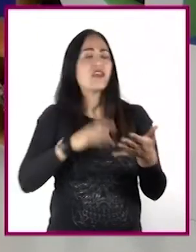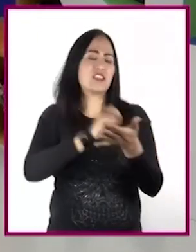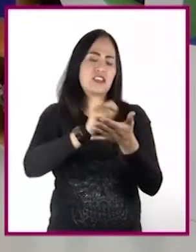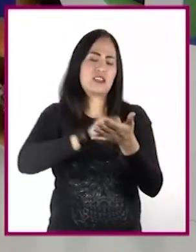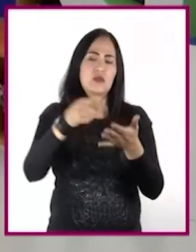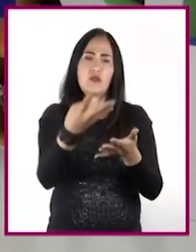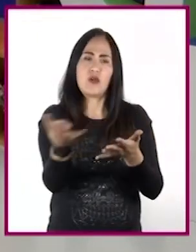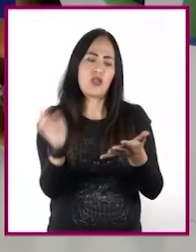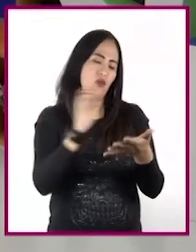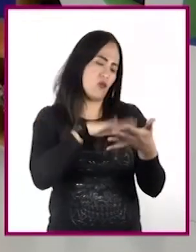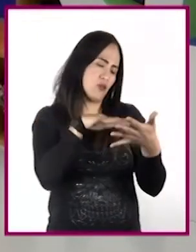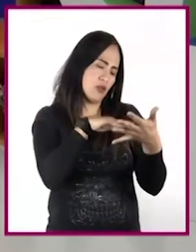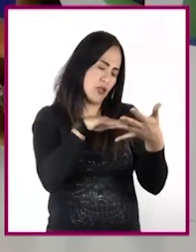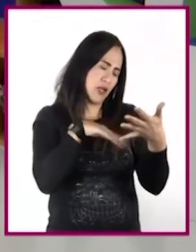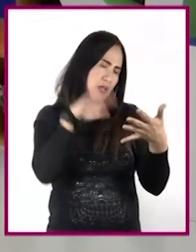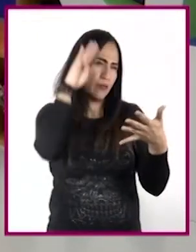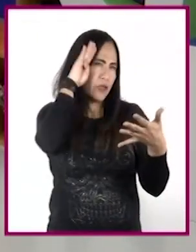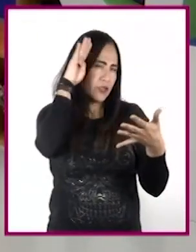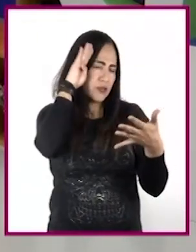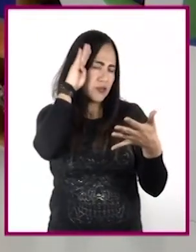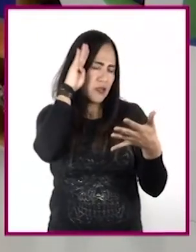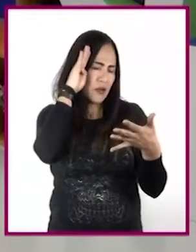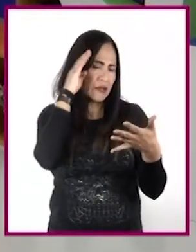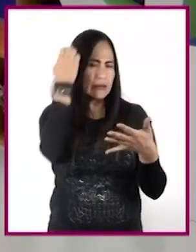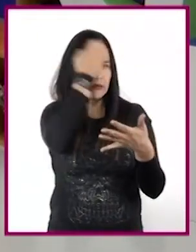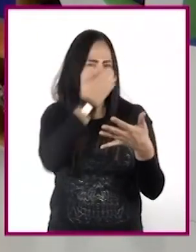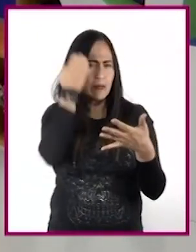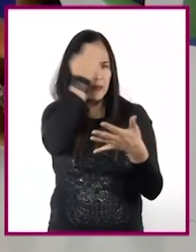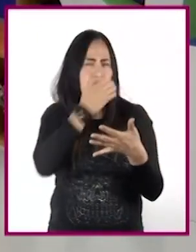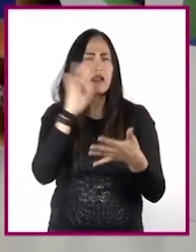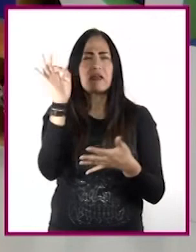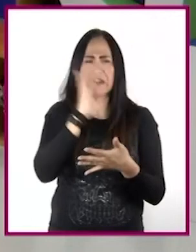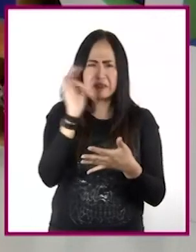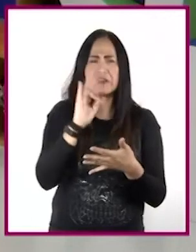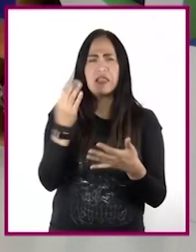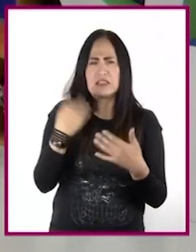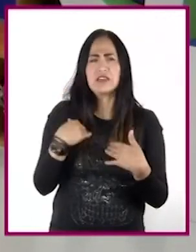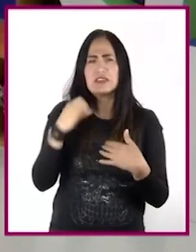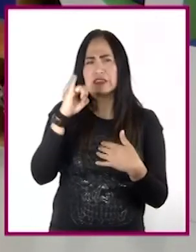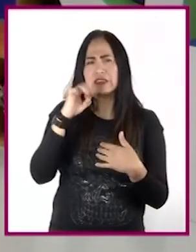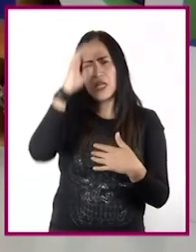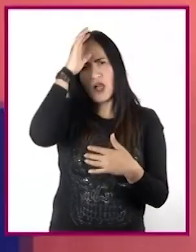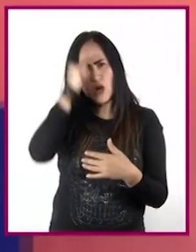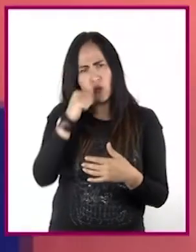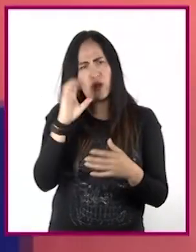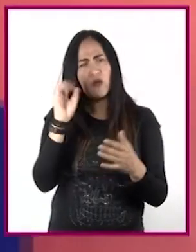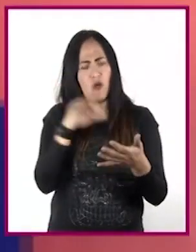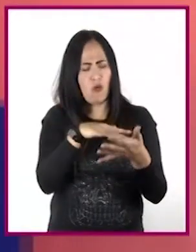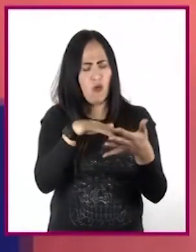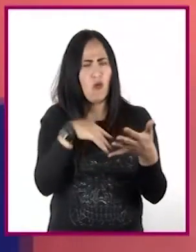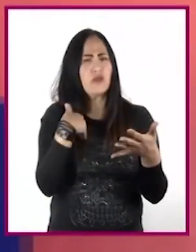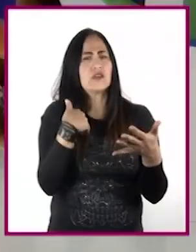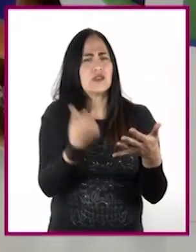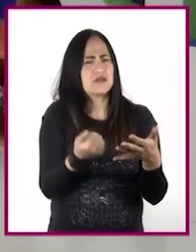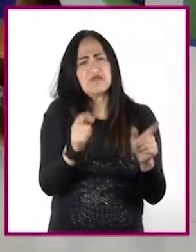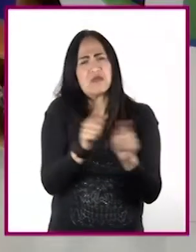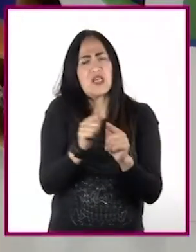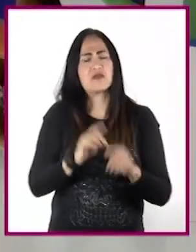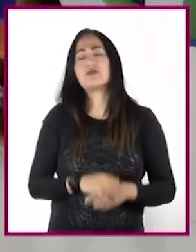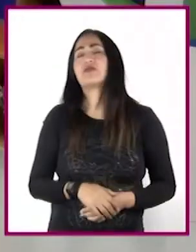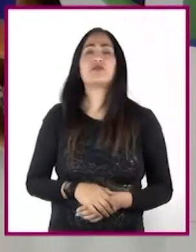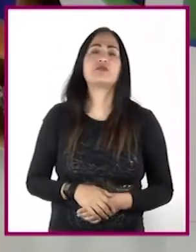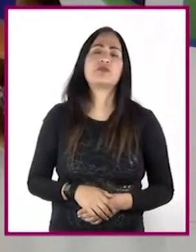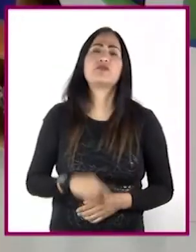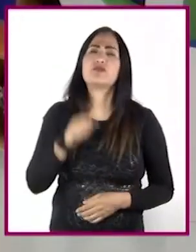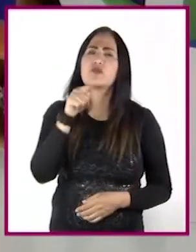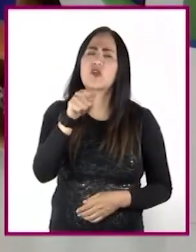puede ser que se pongan de mi lado o al menos comprendan mis argumentos. Maestra Cintia, ¿consideras